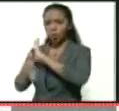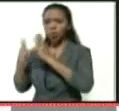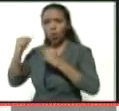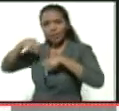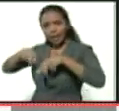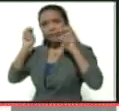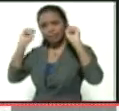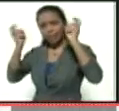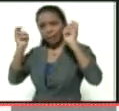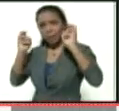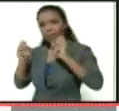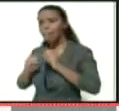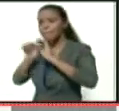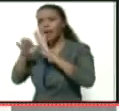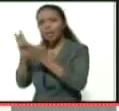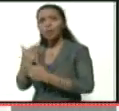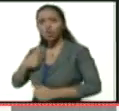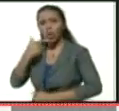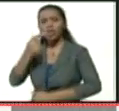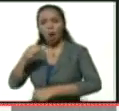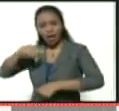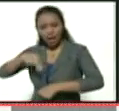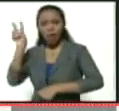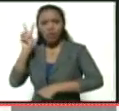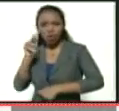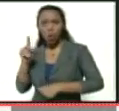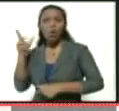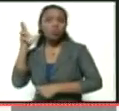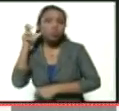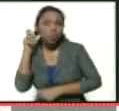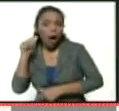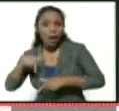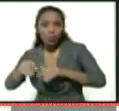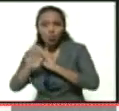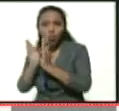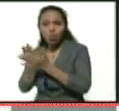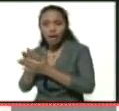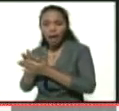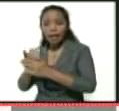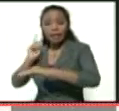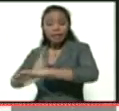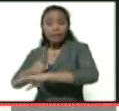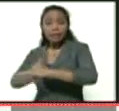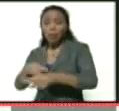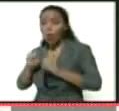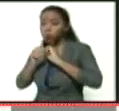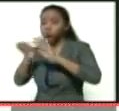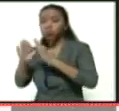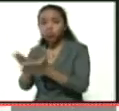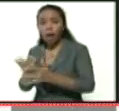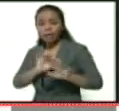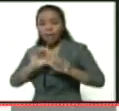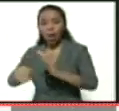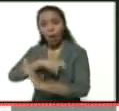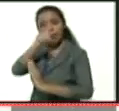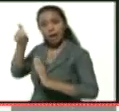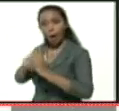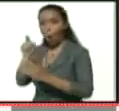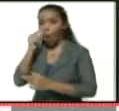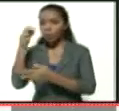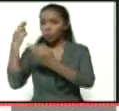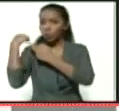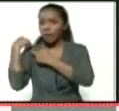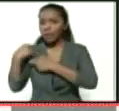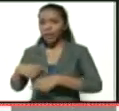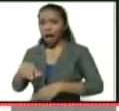de pandemia. Yo le digo a los venezolanos, le digo a quien nos escucha en el mundo, en una época de pandemia, el secretario general Antonio Guterres de la ONU